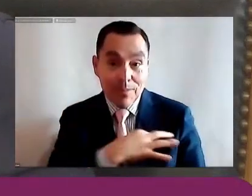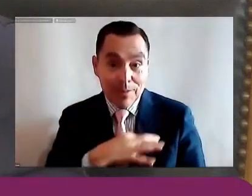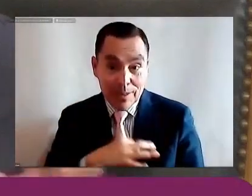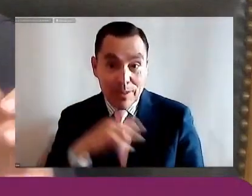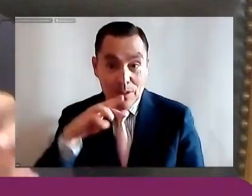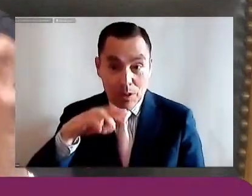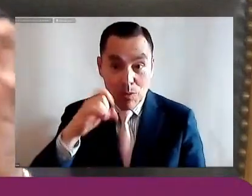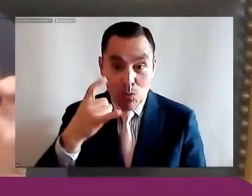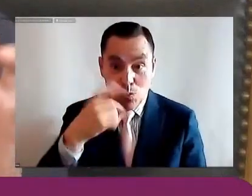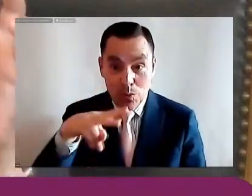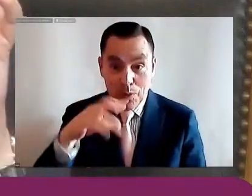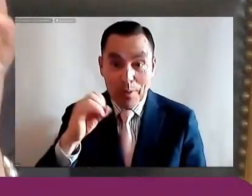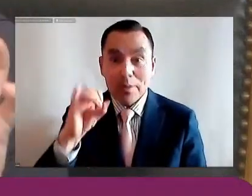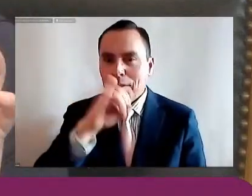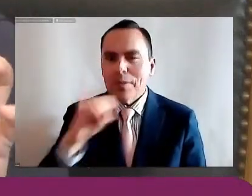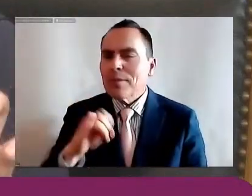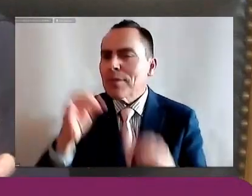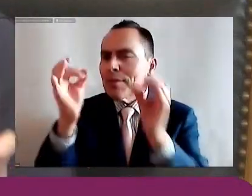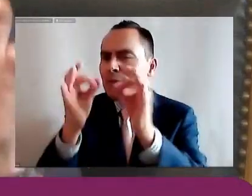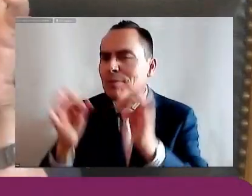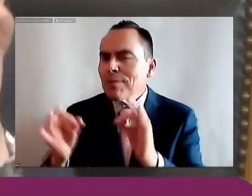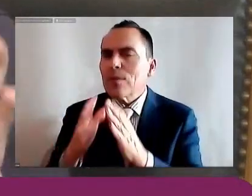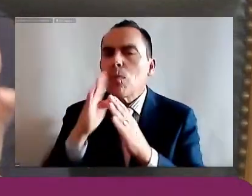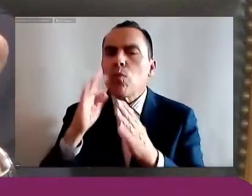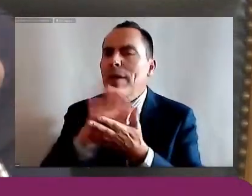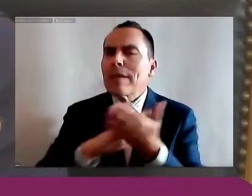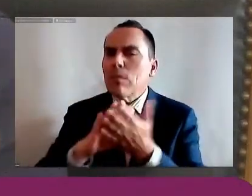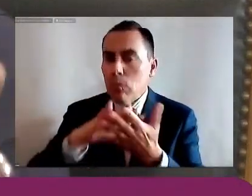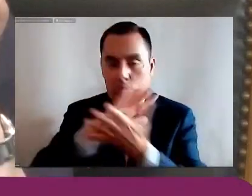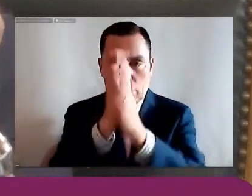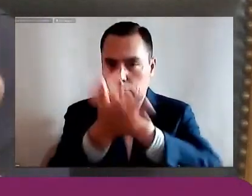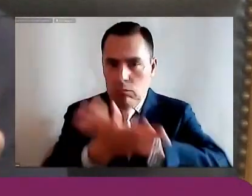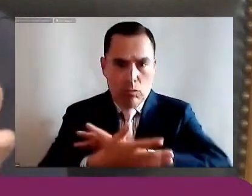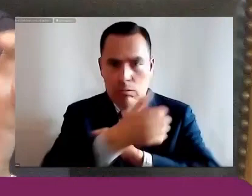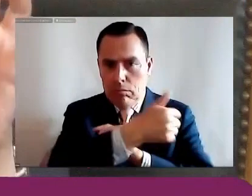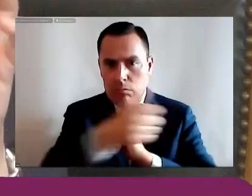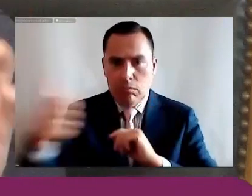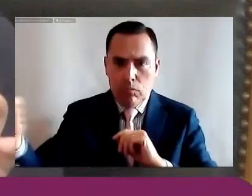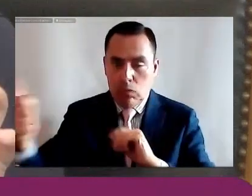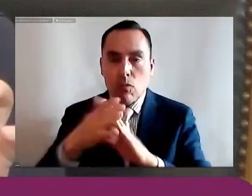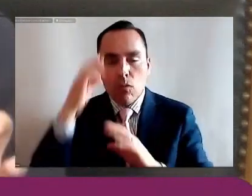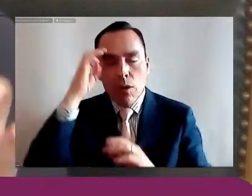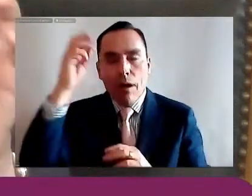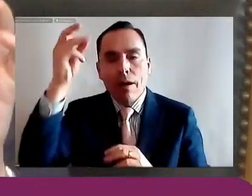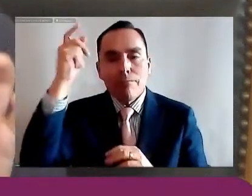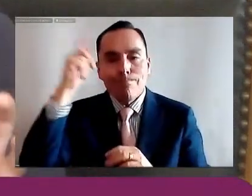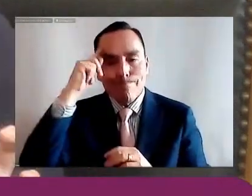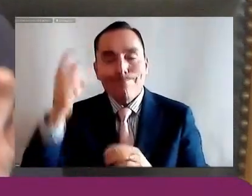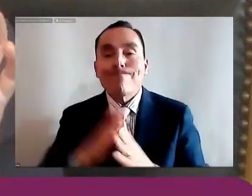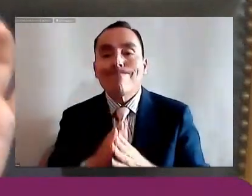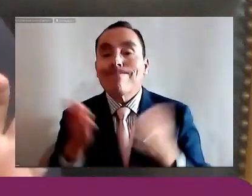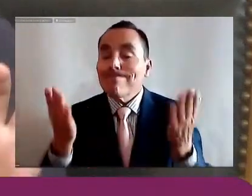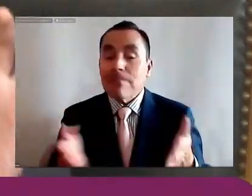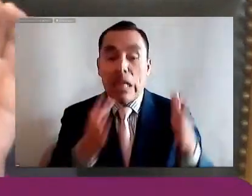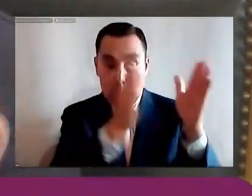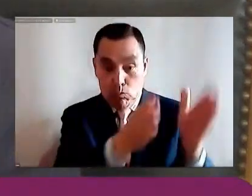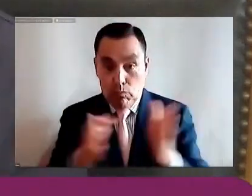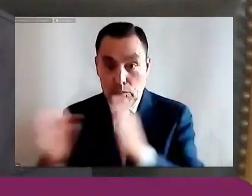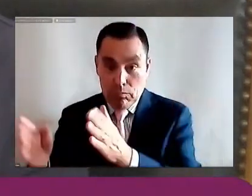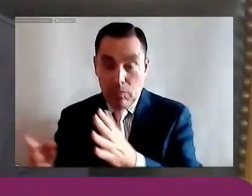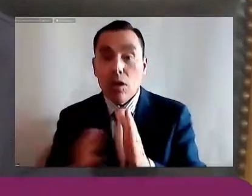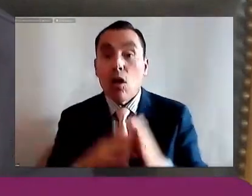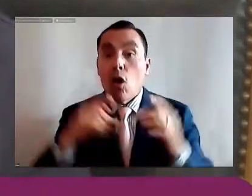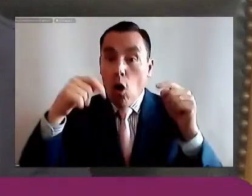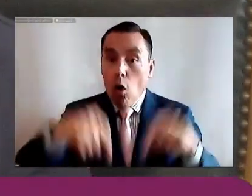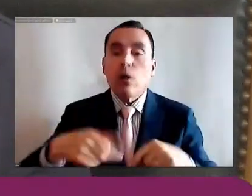ver algunos elementos transversales, es decir, hay ciertas ideas, ciertas situaciones contextuales que se repiten una y otra